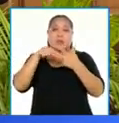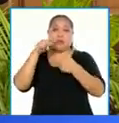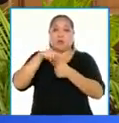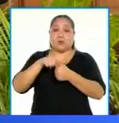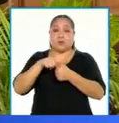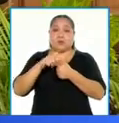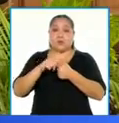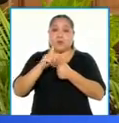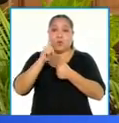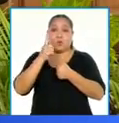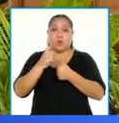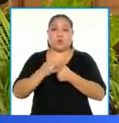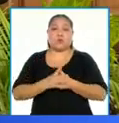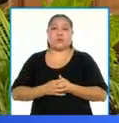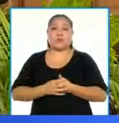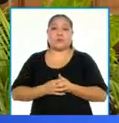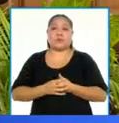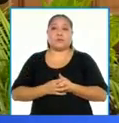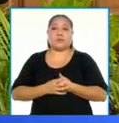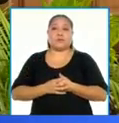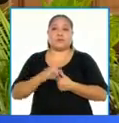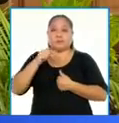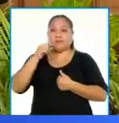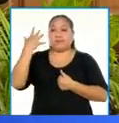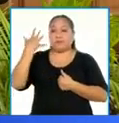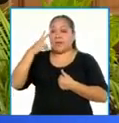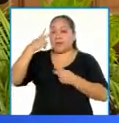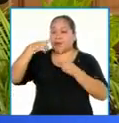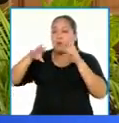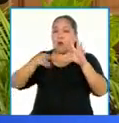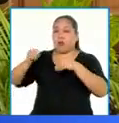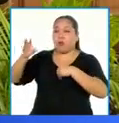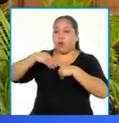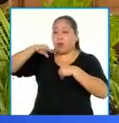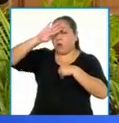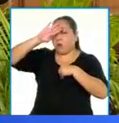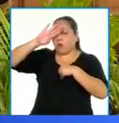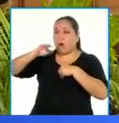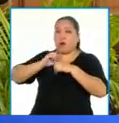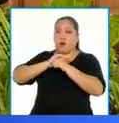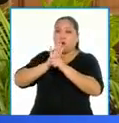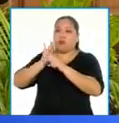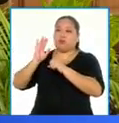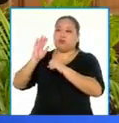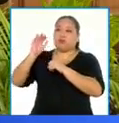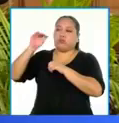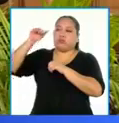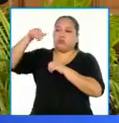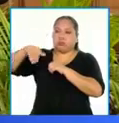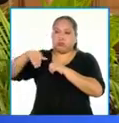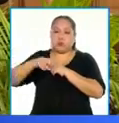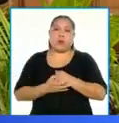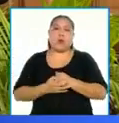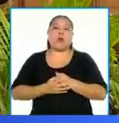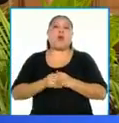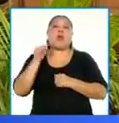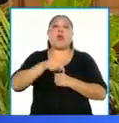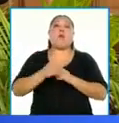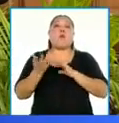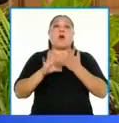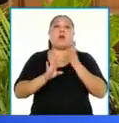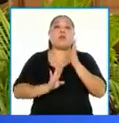Uno, hay una tendencia a la reducción de nuevos casos, hay una desaceleración de